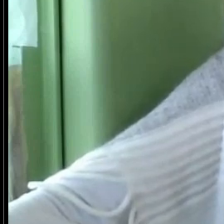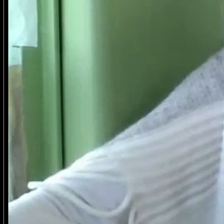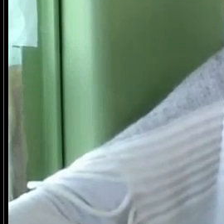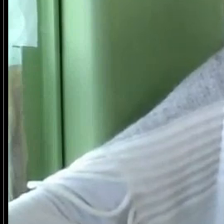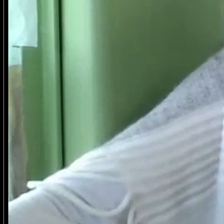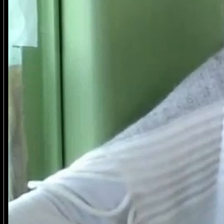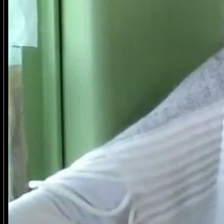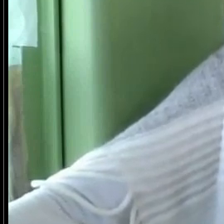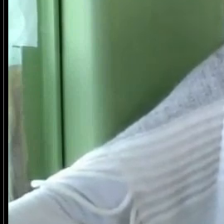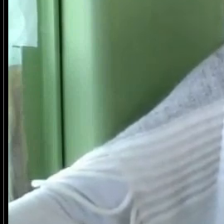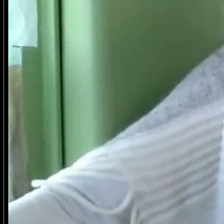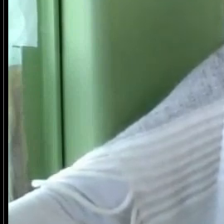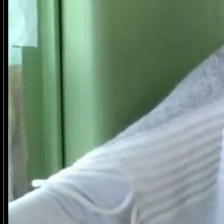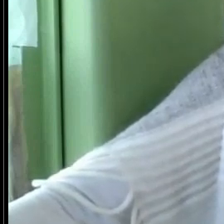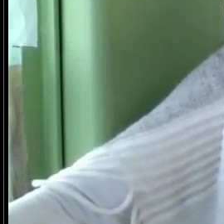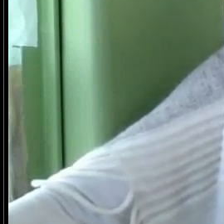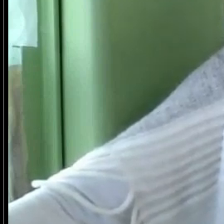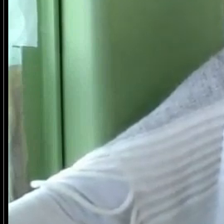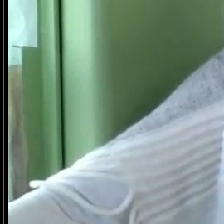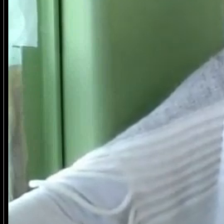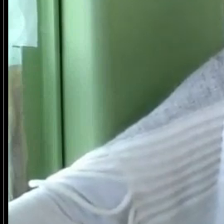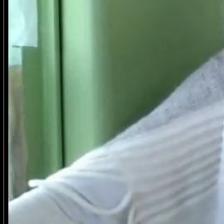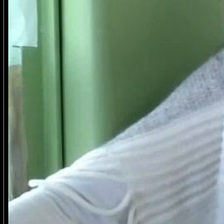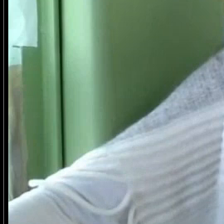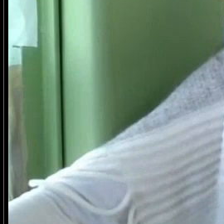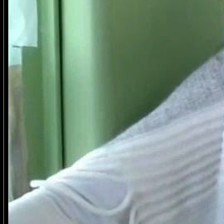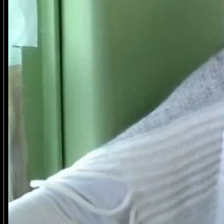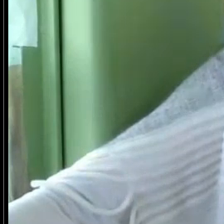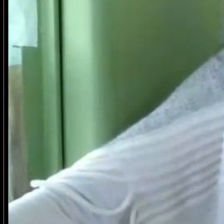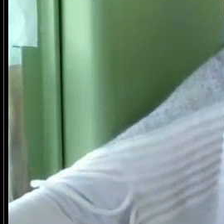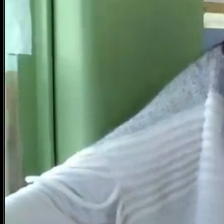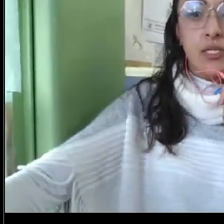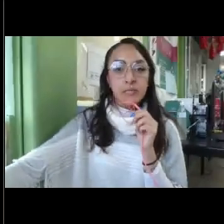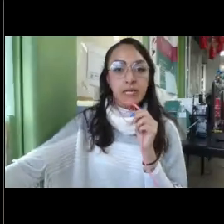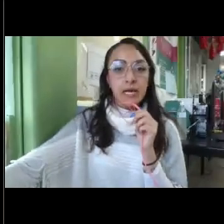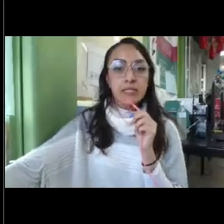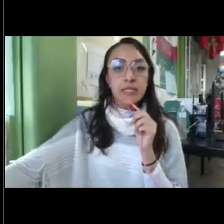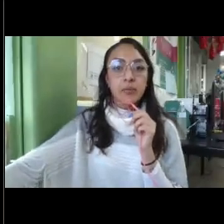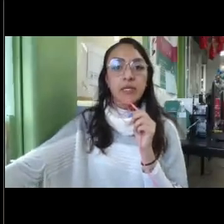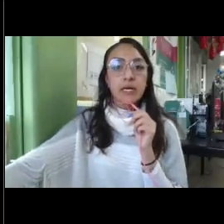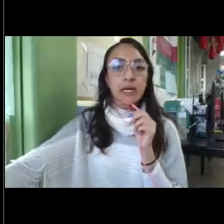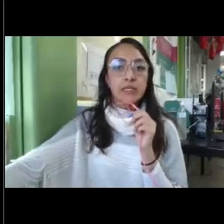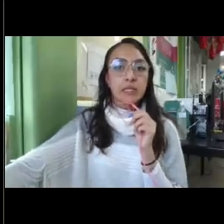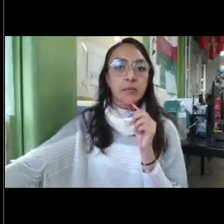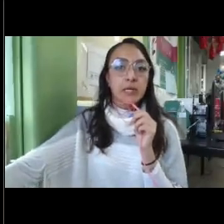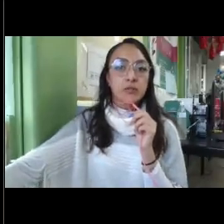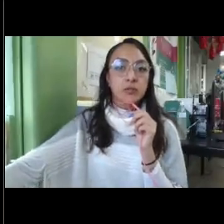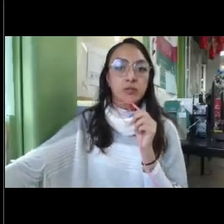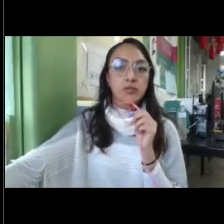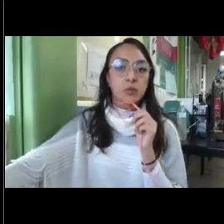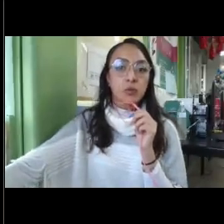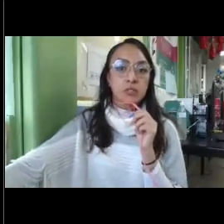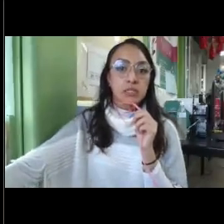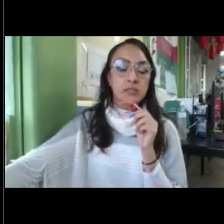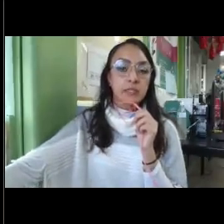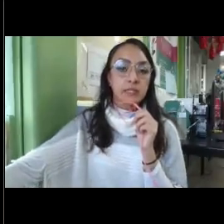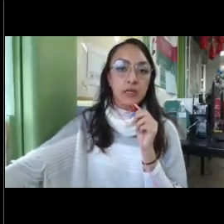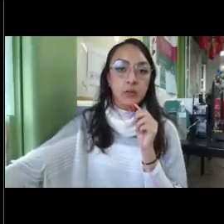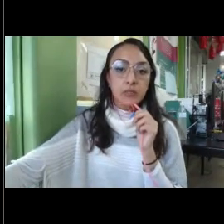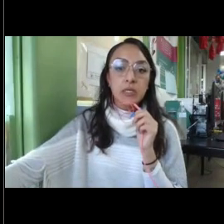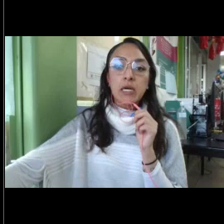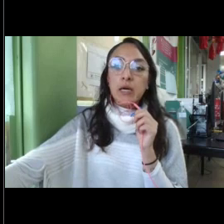compartir justamente cómo es que funciona el alfabeto dactilológico y cuáles son las ventajas que puede llegar a tener para nosotros como